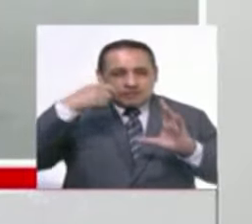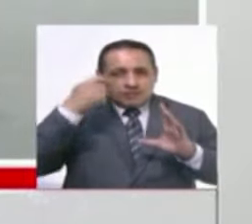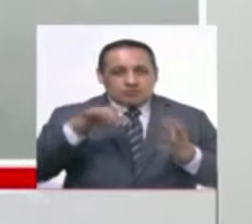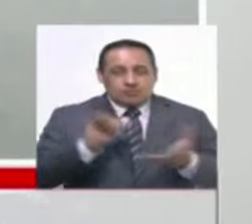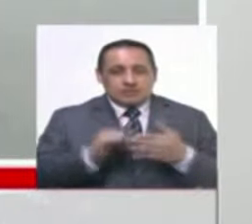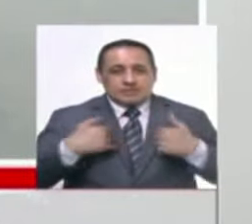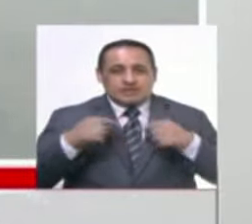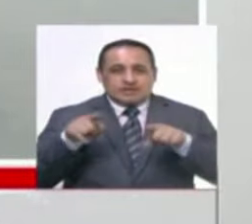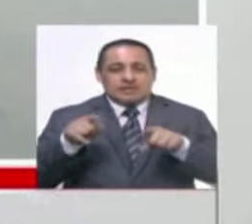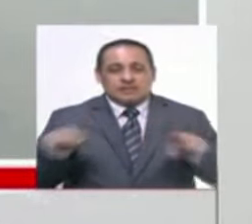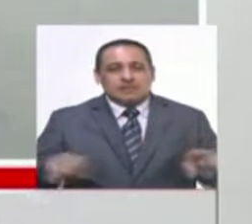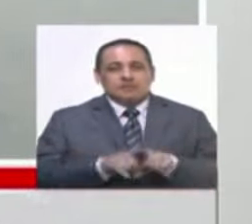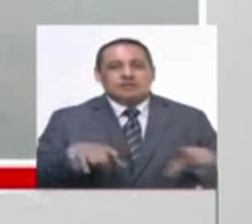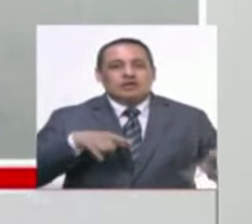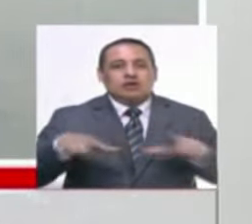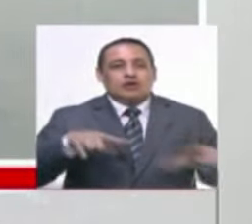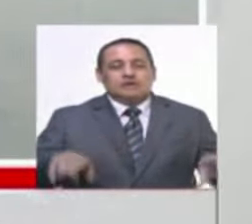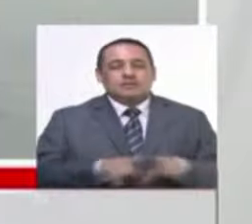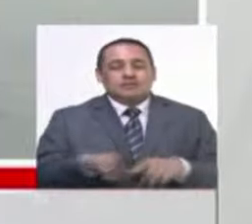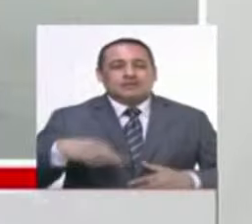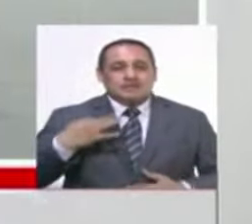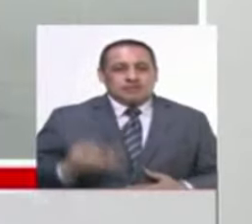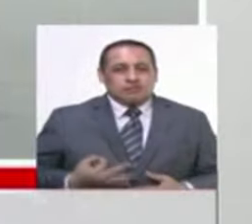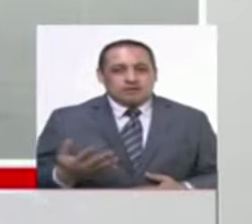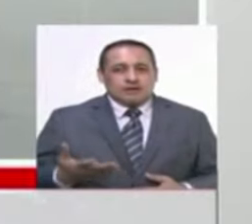Panorama, es el local de la señora